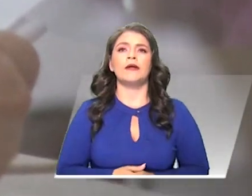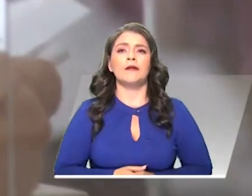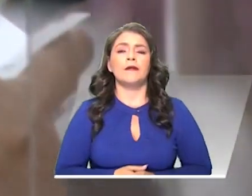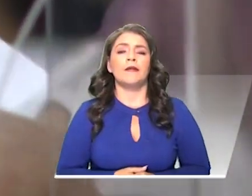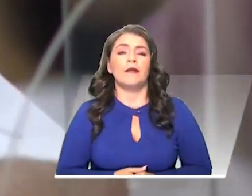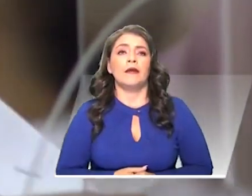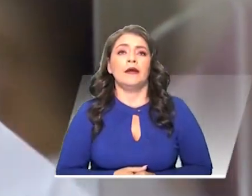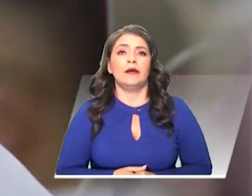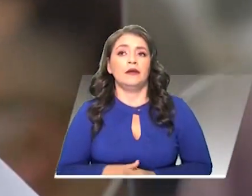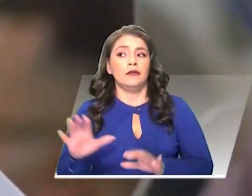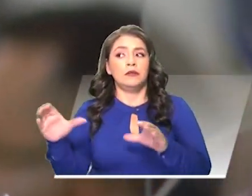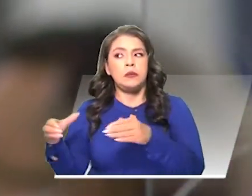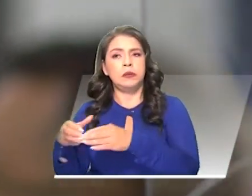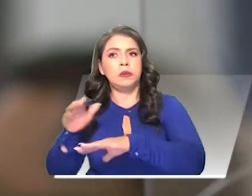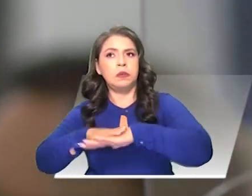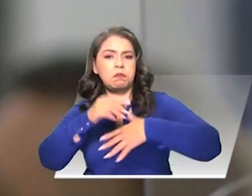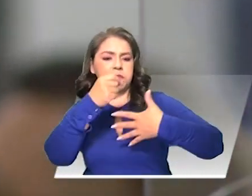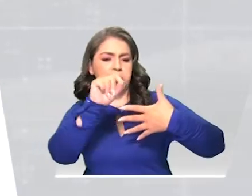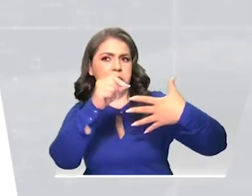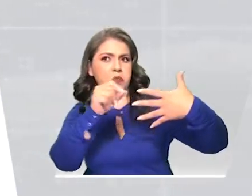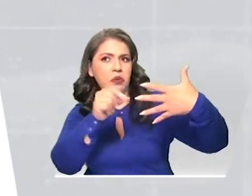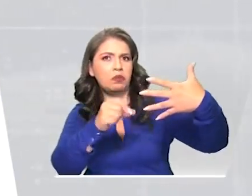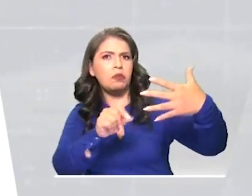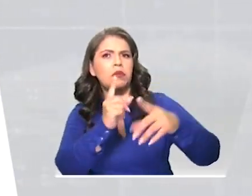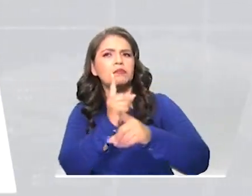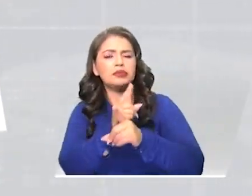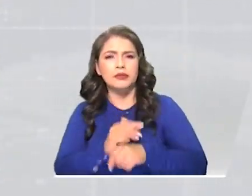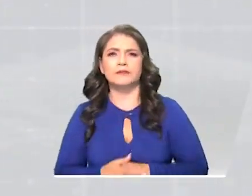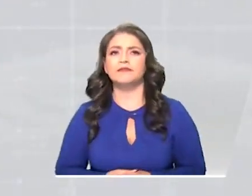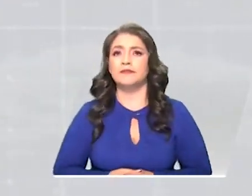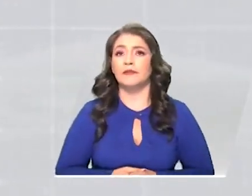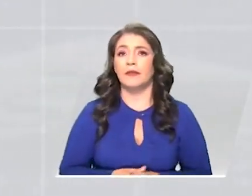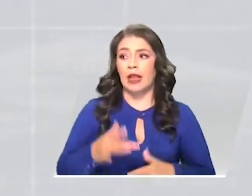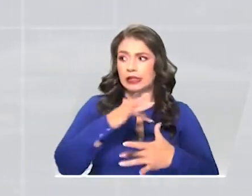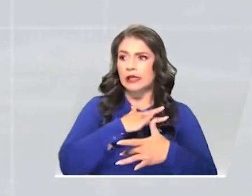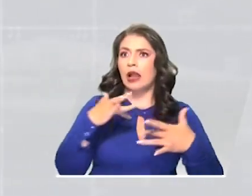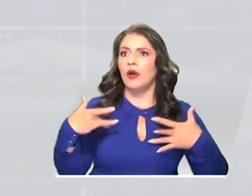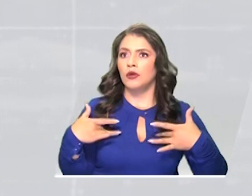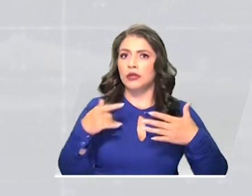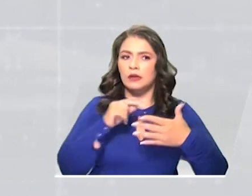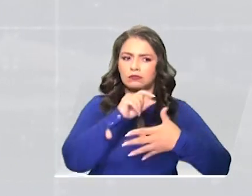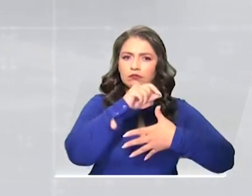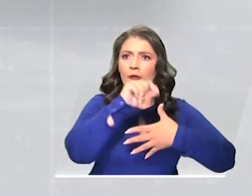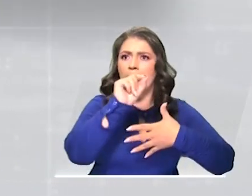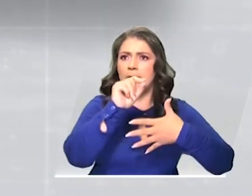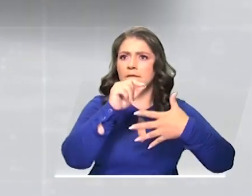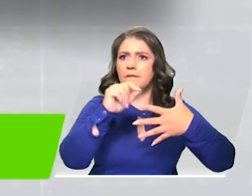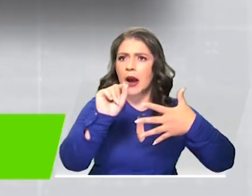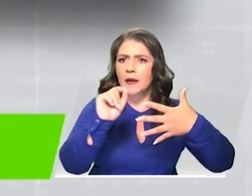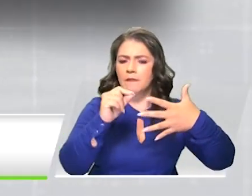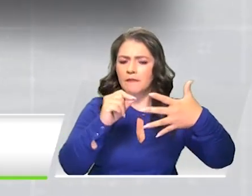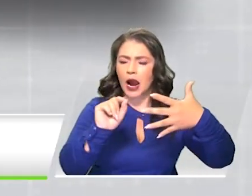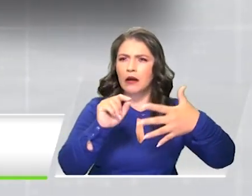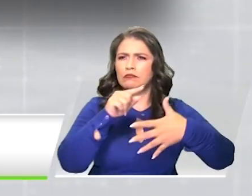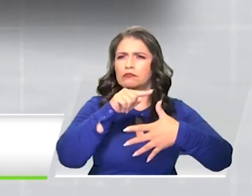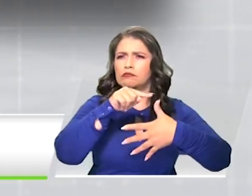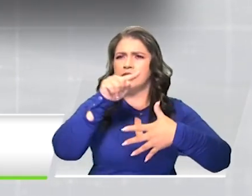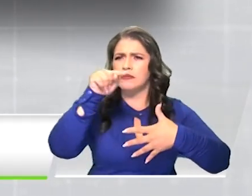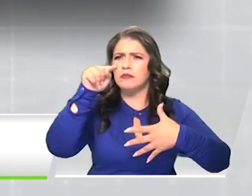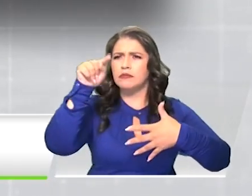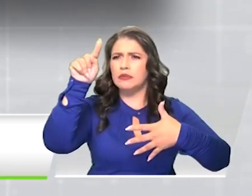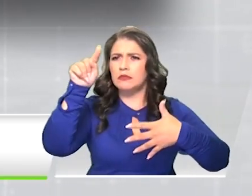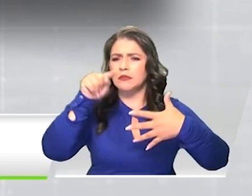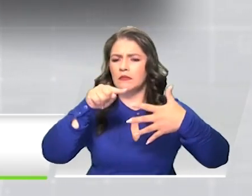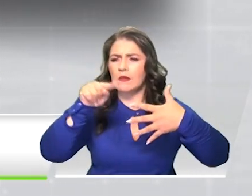el cumplimiento de los indicadores. Los indicadores de salud han venido mostrando un mejor desempeño frente a la prórroga anterior, hecho que justifica